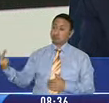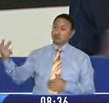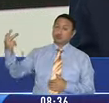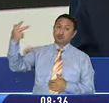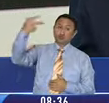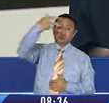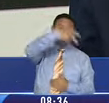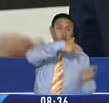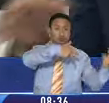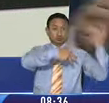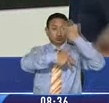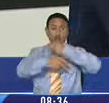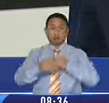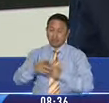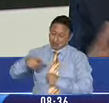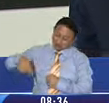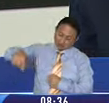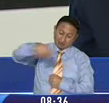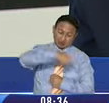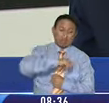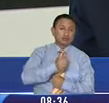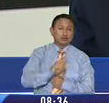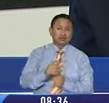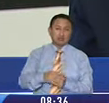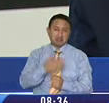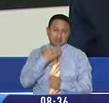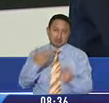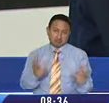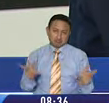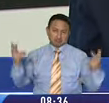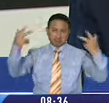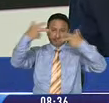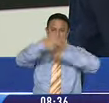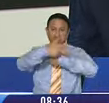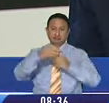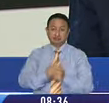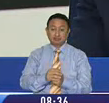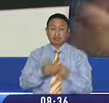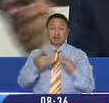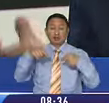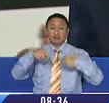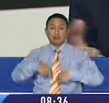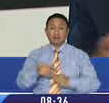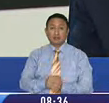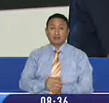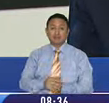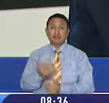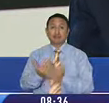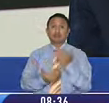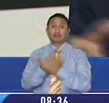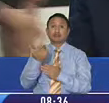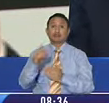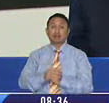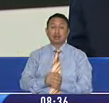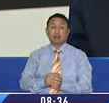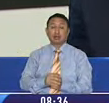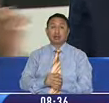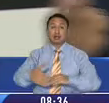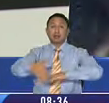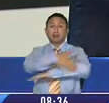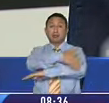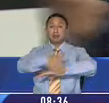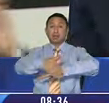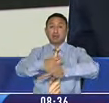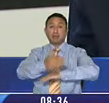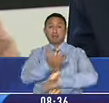los ciudadanos no tengan que darse una vuelta. Pero además de esto, se tiene que generar la perimetral o la Manuela Sáenz que